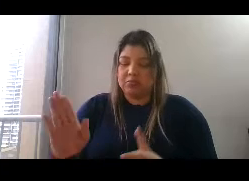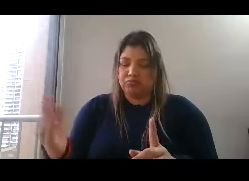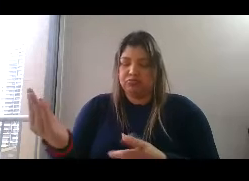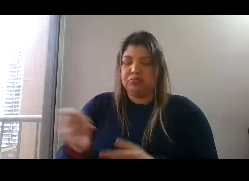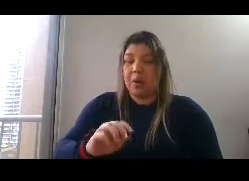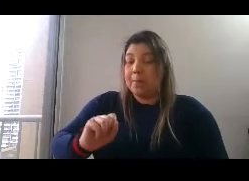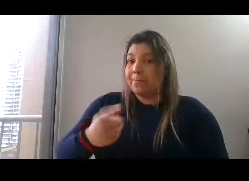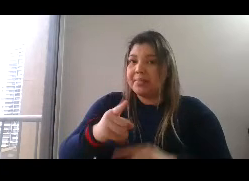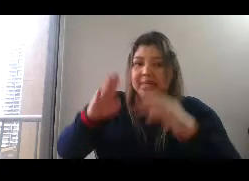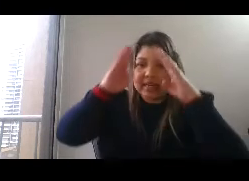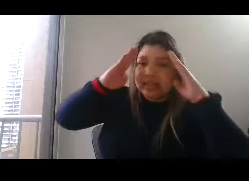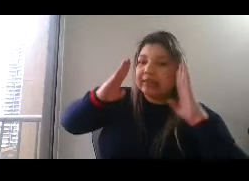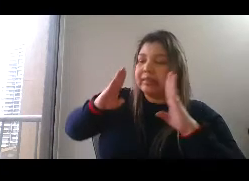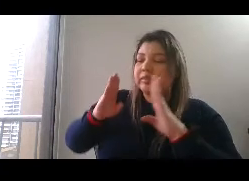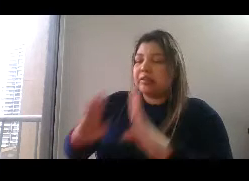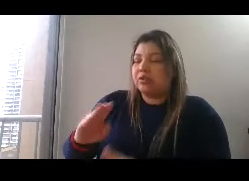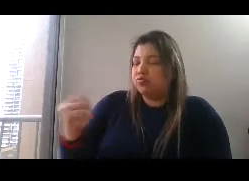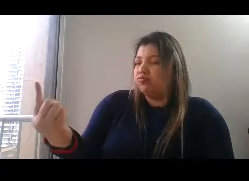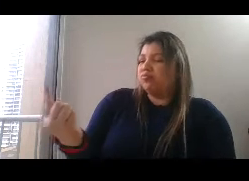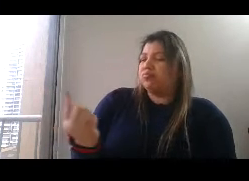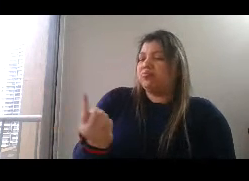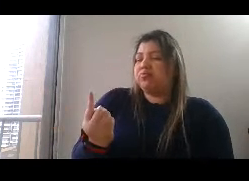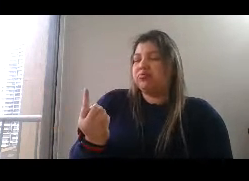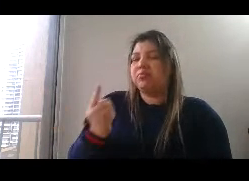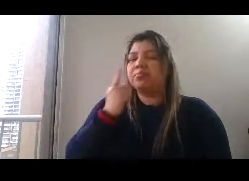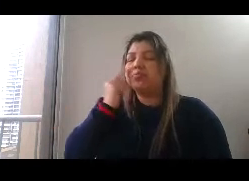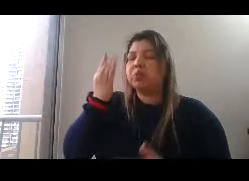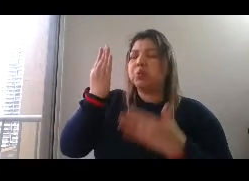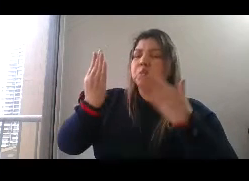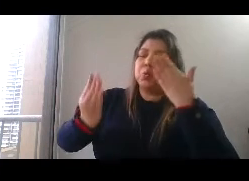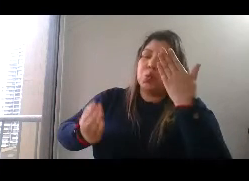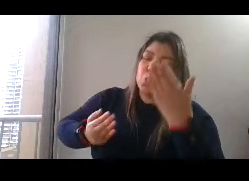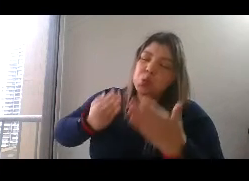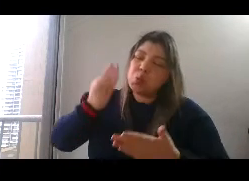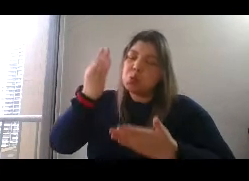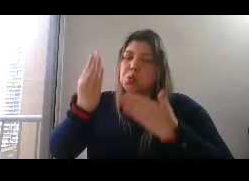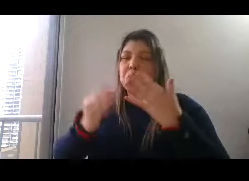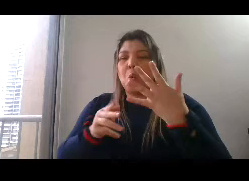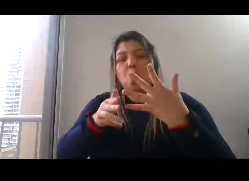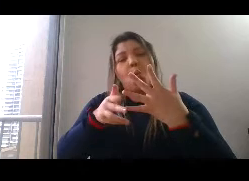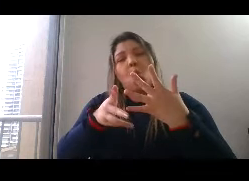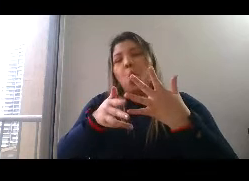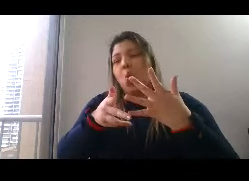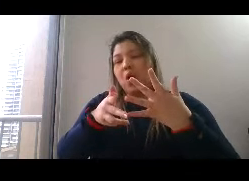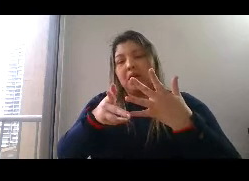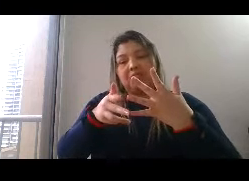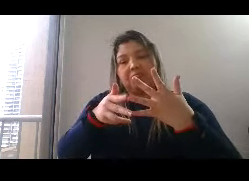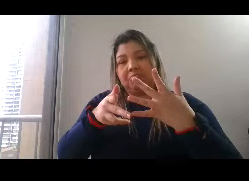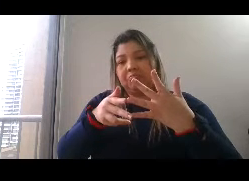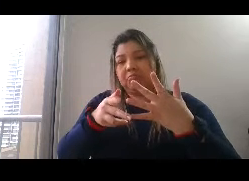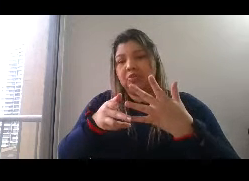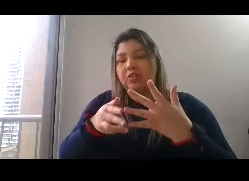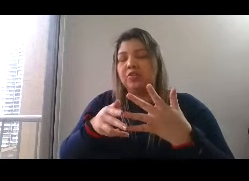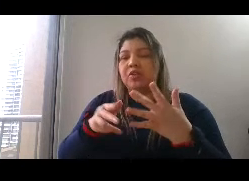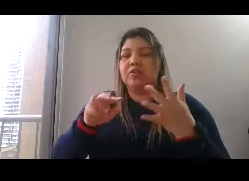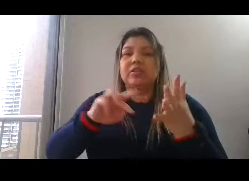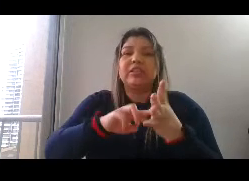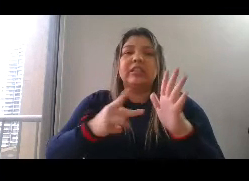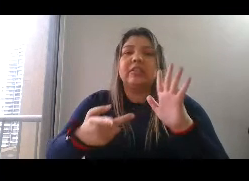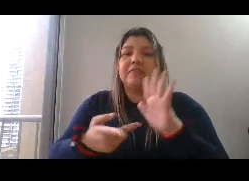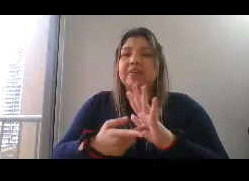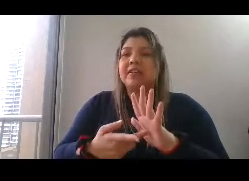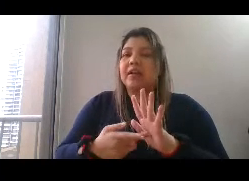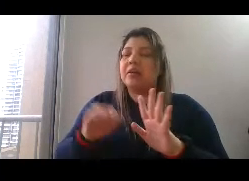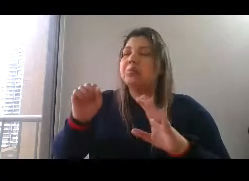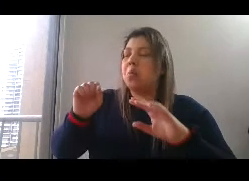le ha determinado que está en el triaje 4 o 5, significa que este paciente puede solicitársele